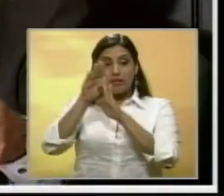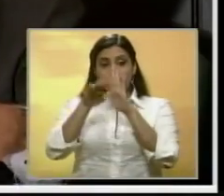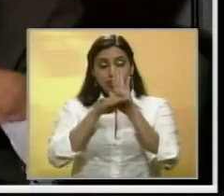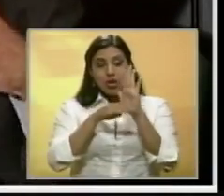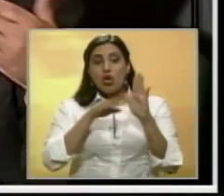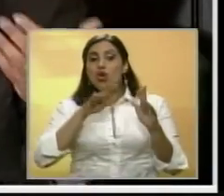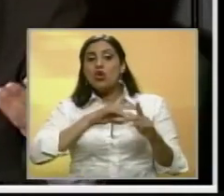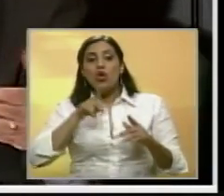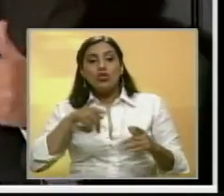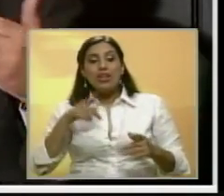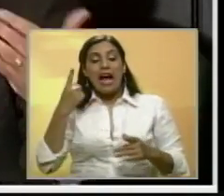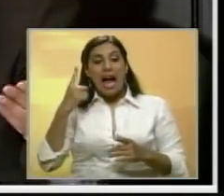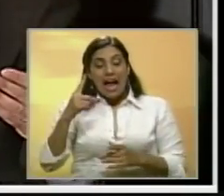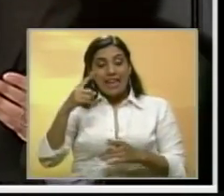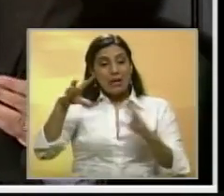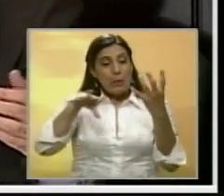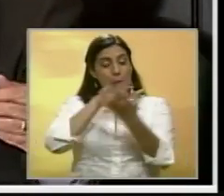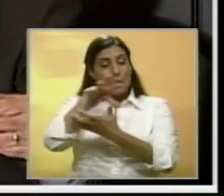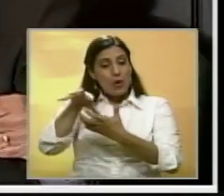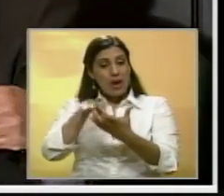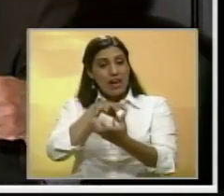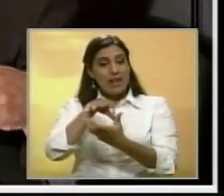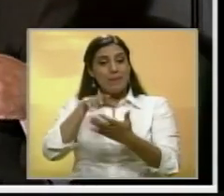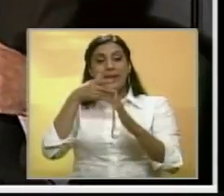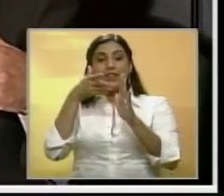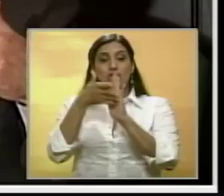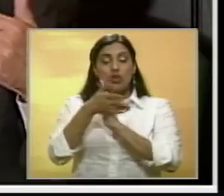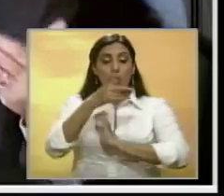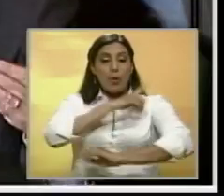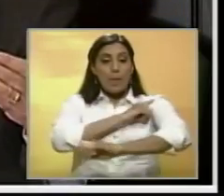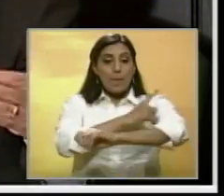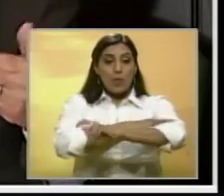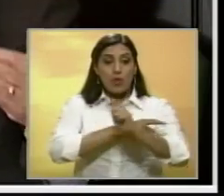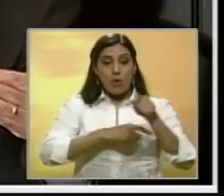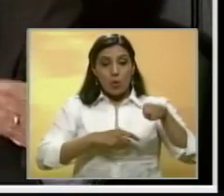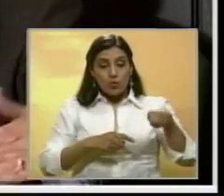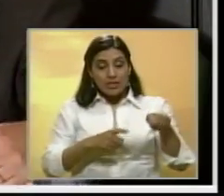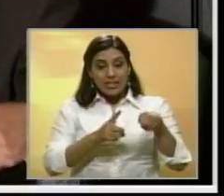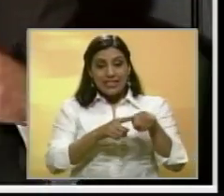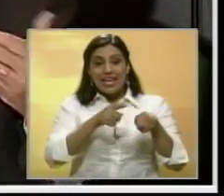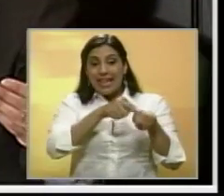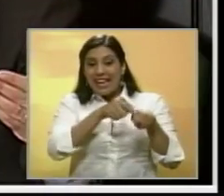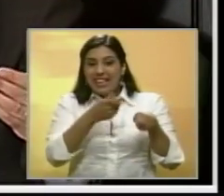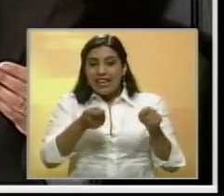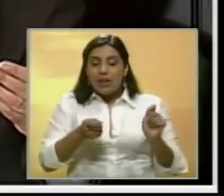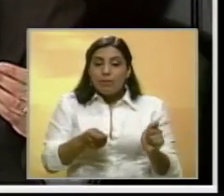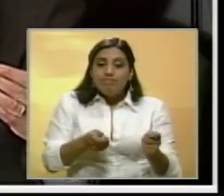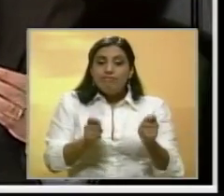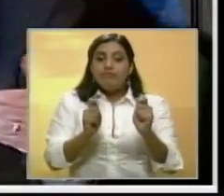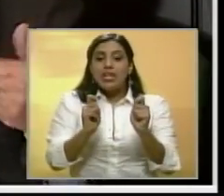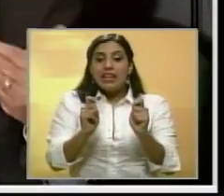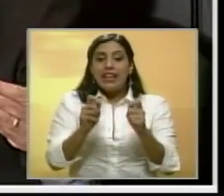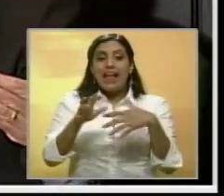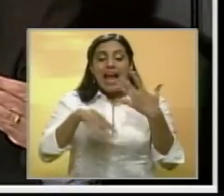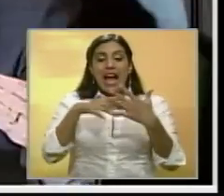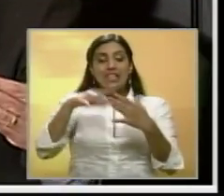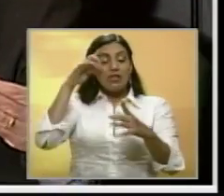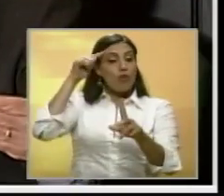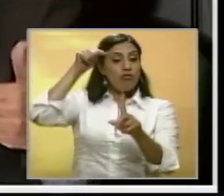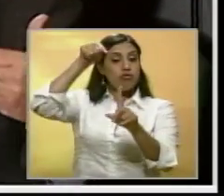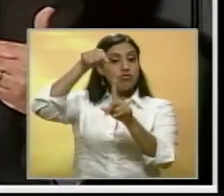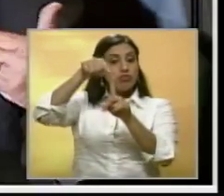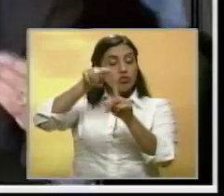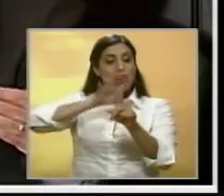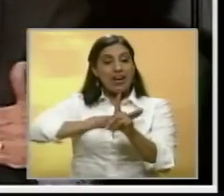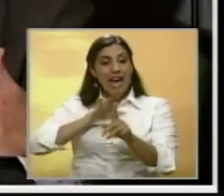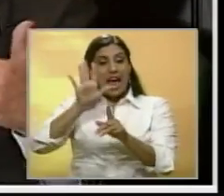no la mencionemos. Hay una controversia entre un poder ejecutivo que pretende coartar las funciones